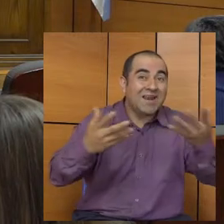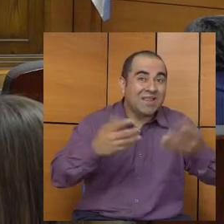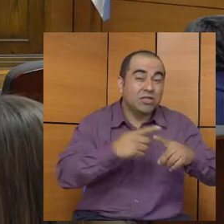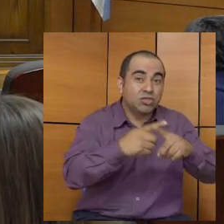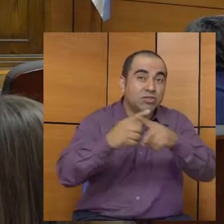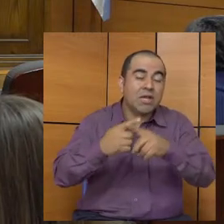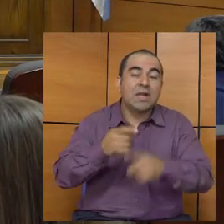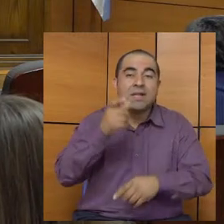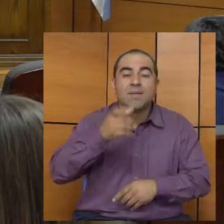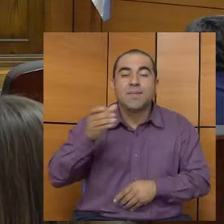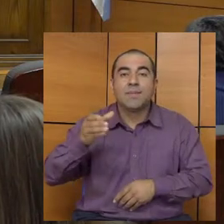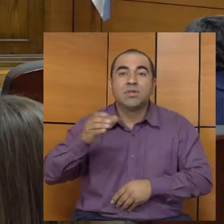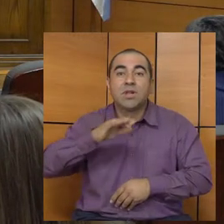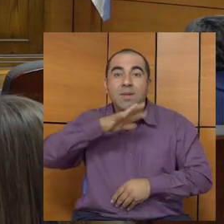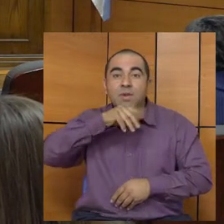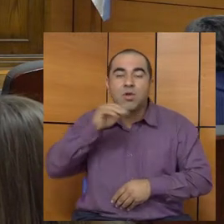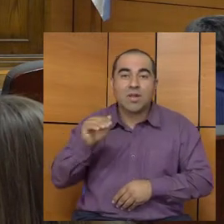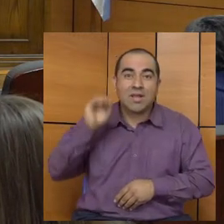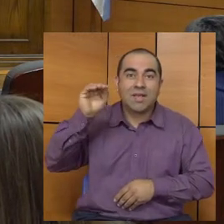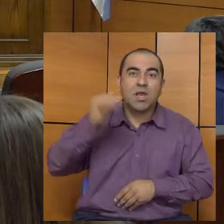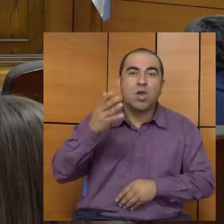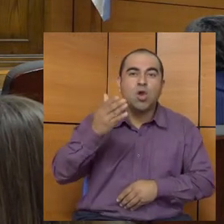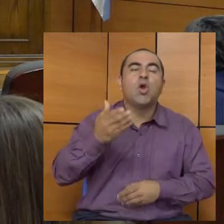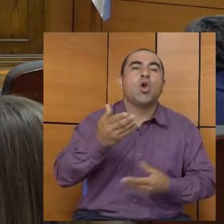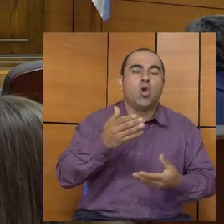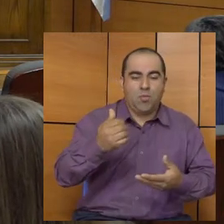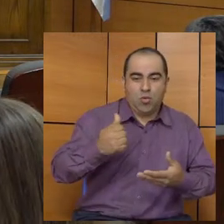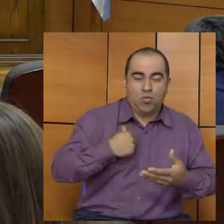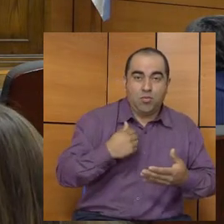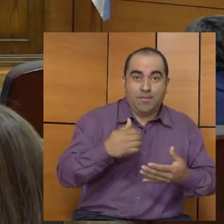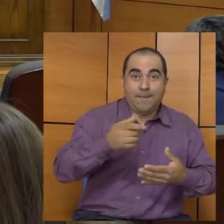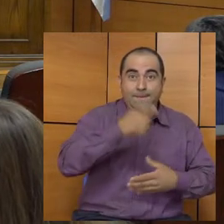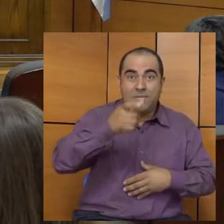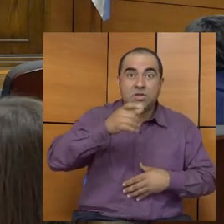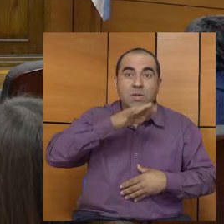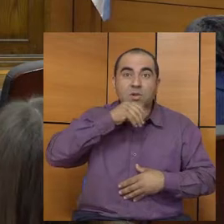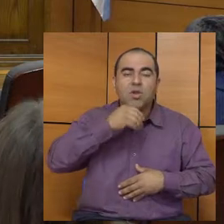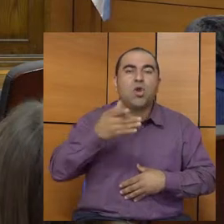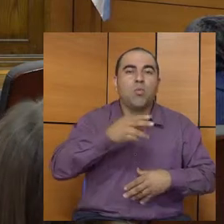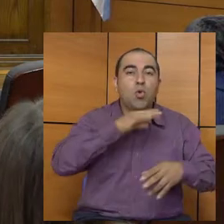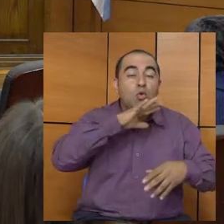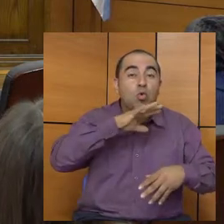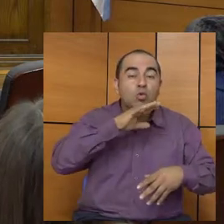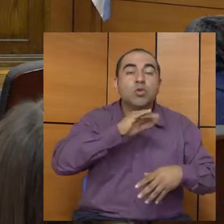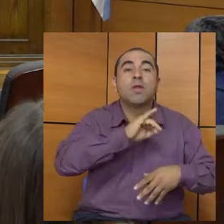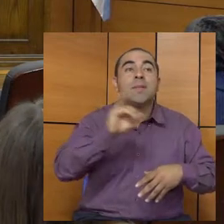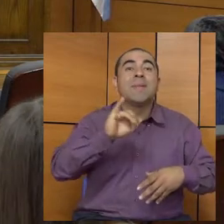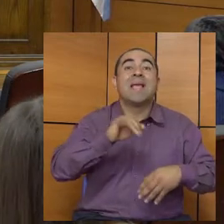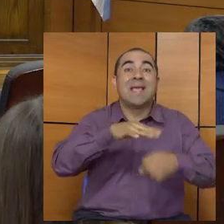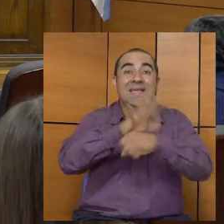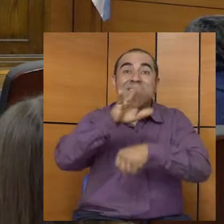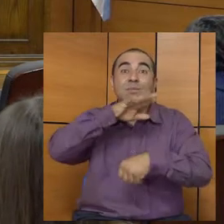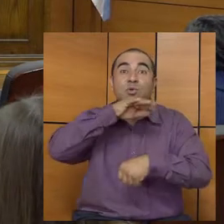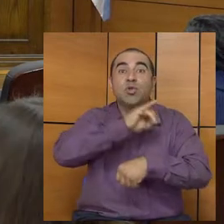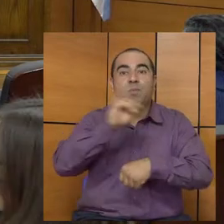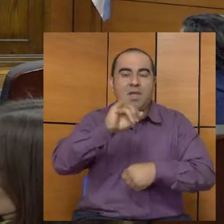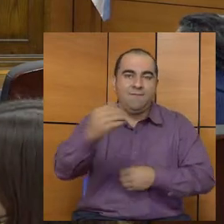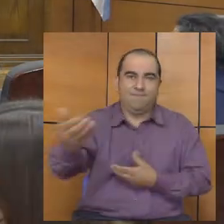personas mayores y segmentación en la aceptación de redes sociales por personas mayores. Les esperamos en 15 minutos.